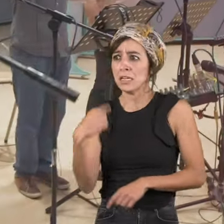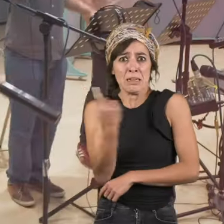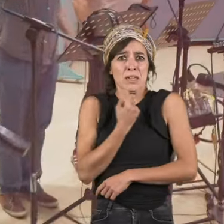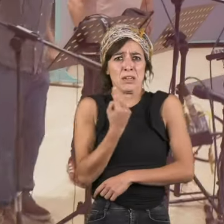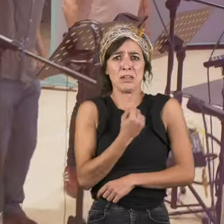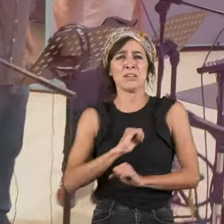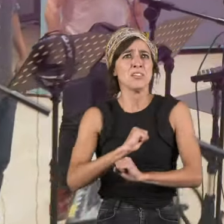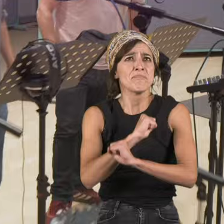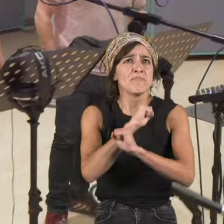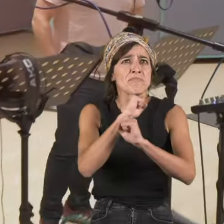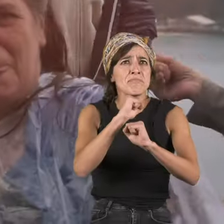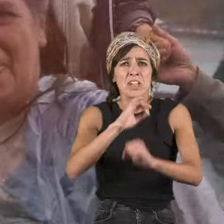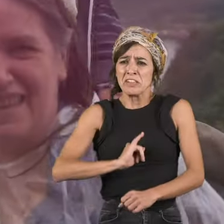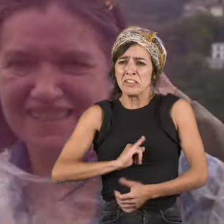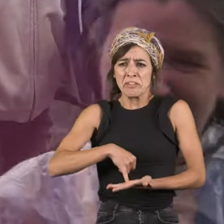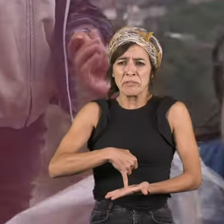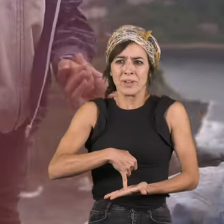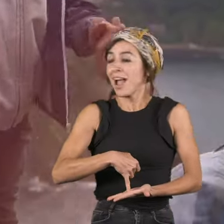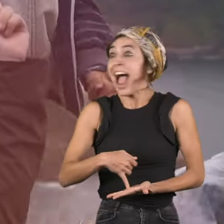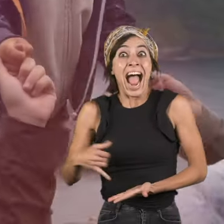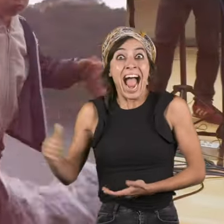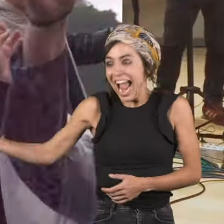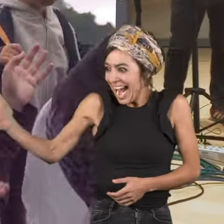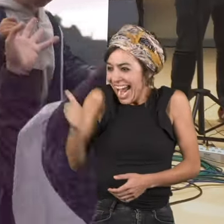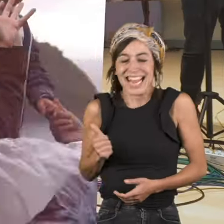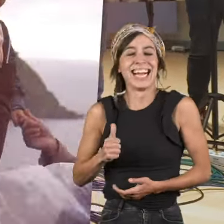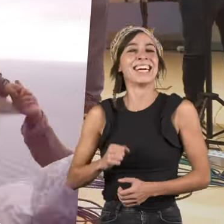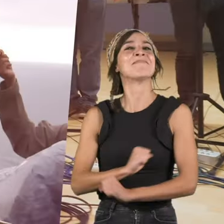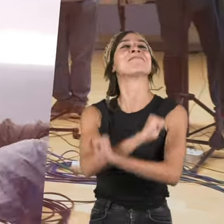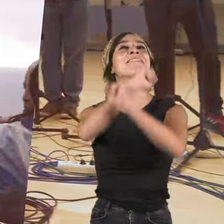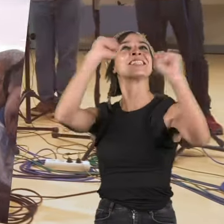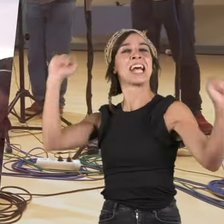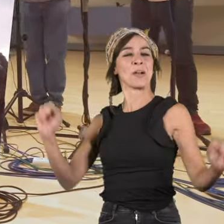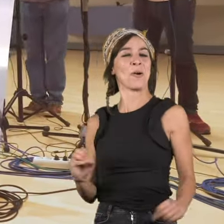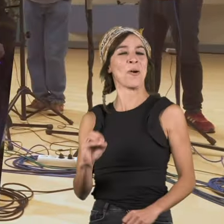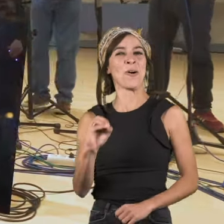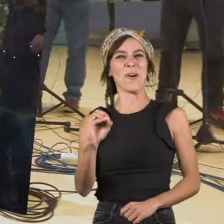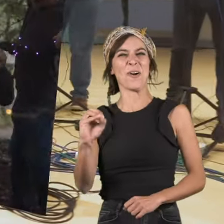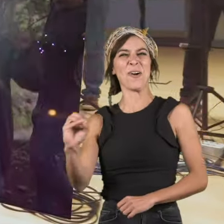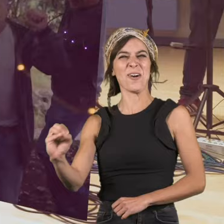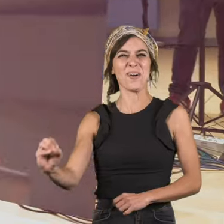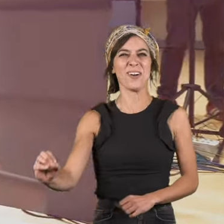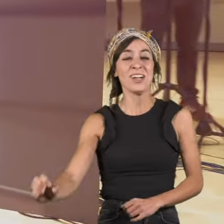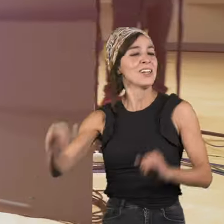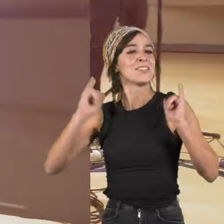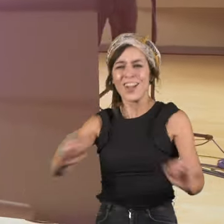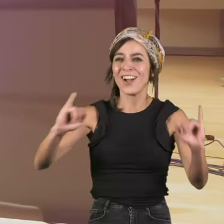Bakarka ezin du banaiz nahi dudana, zurekin baino enaiz izango.